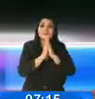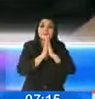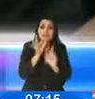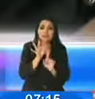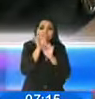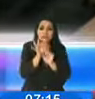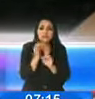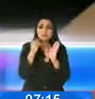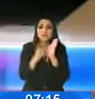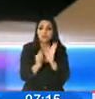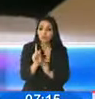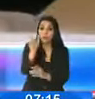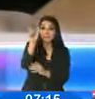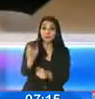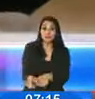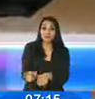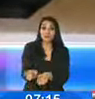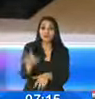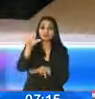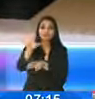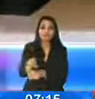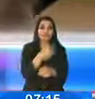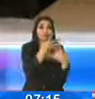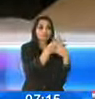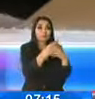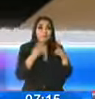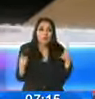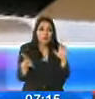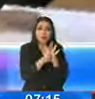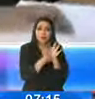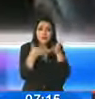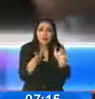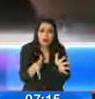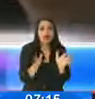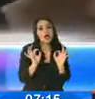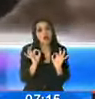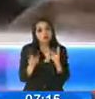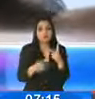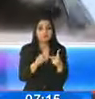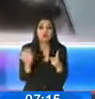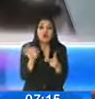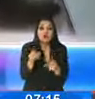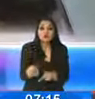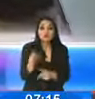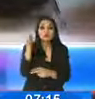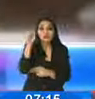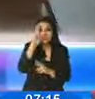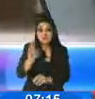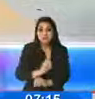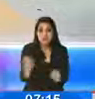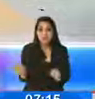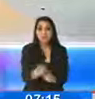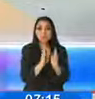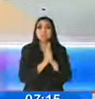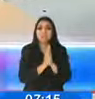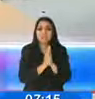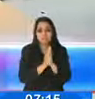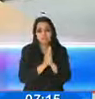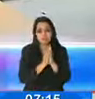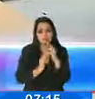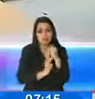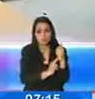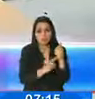aplica cuando una persona ha sido detenida de forma arbitraria o cuando se han violado sus derechos. El viernes pasado,